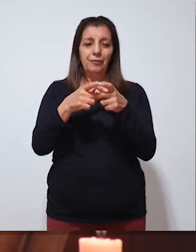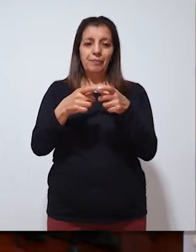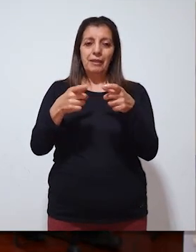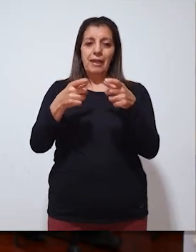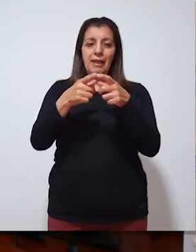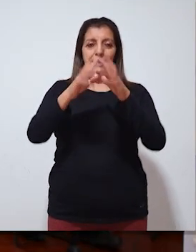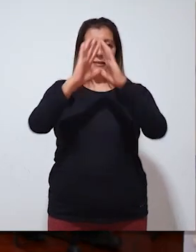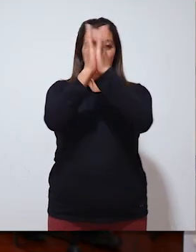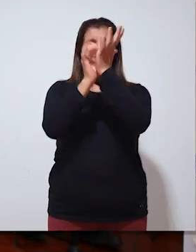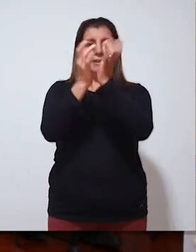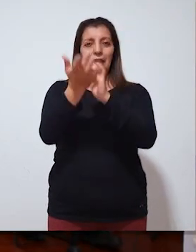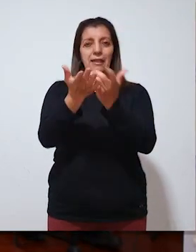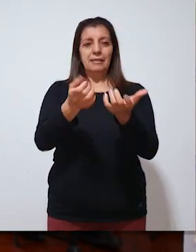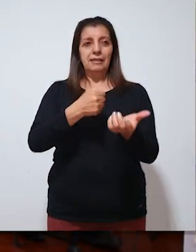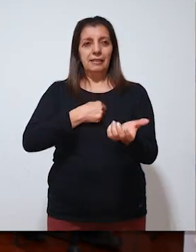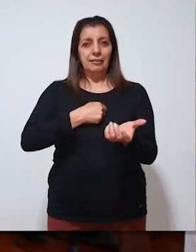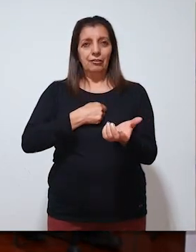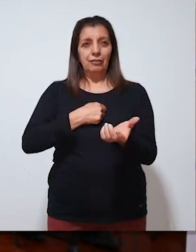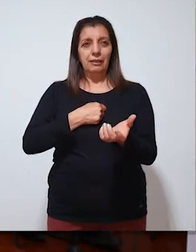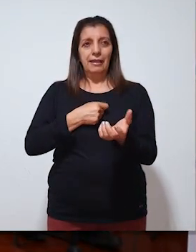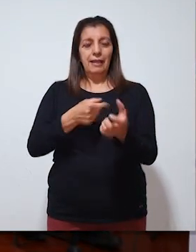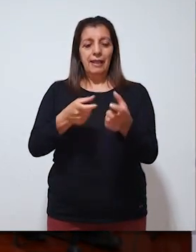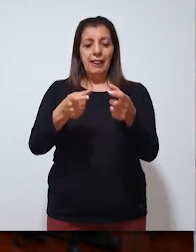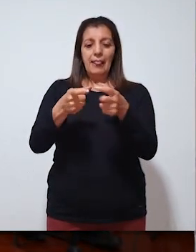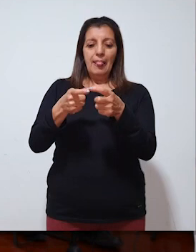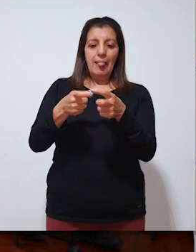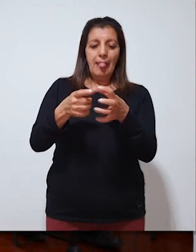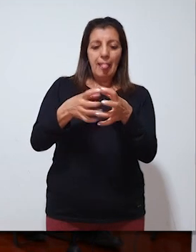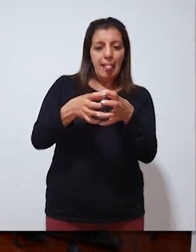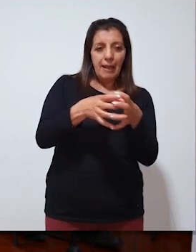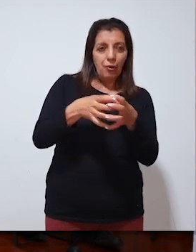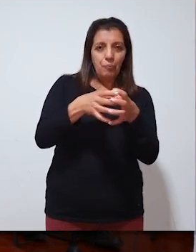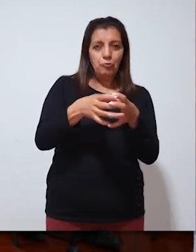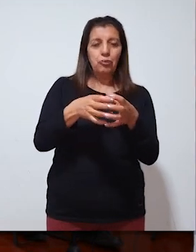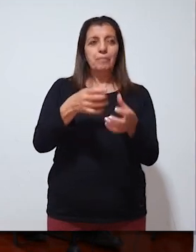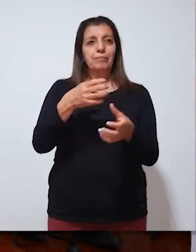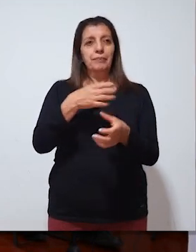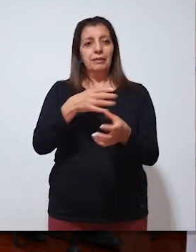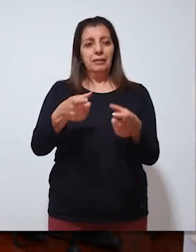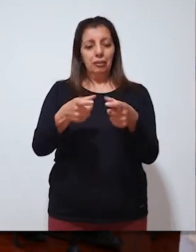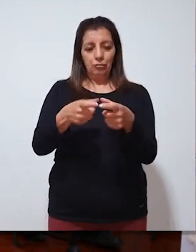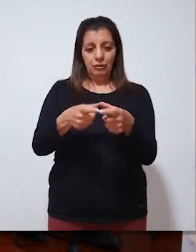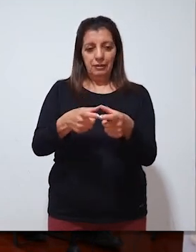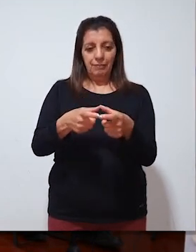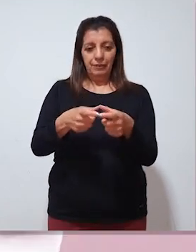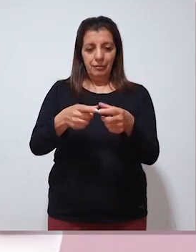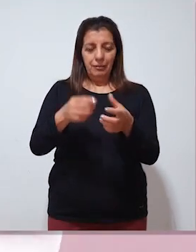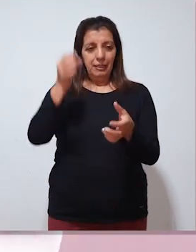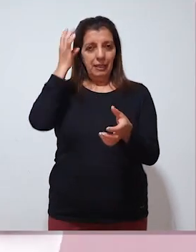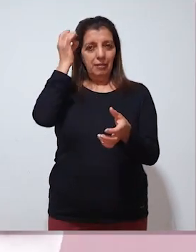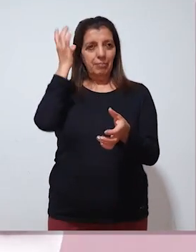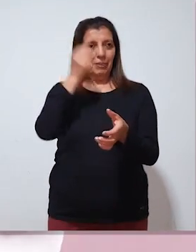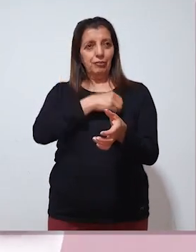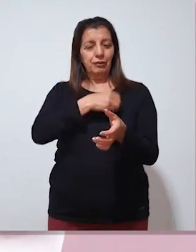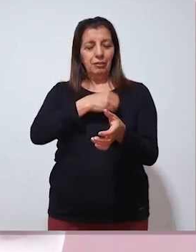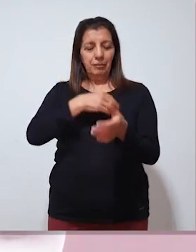Católica, la comunión de los santos, el perdón de los pecados, la resurrección de la carne y